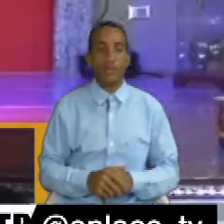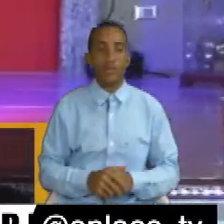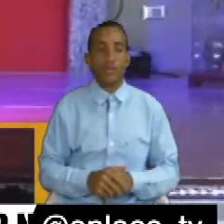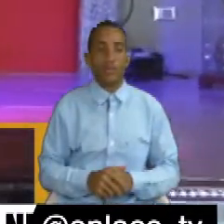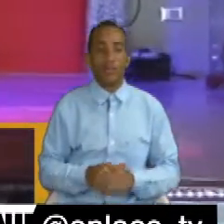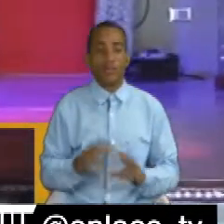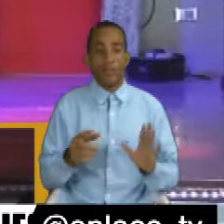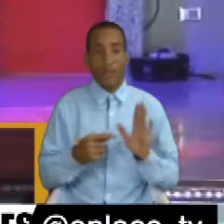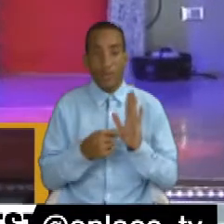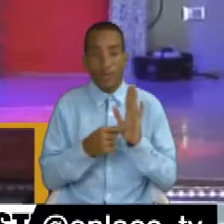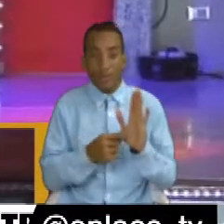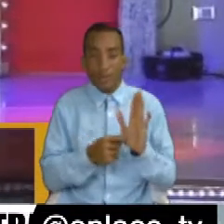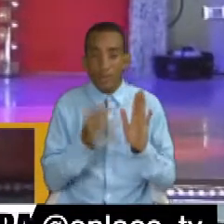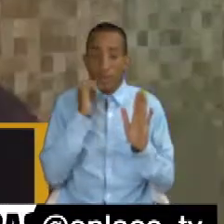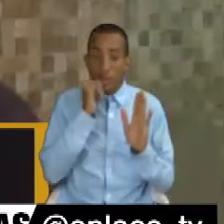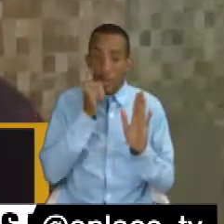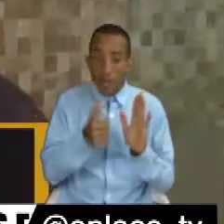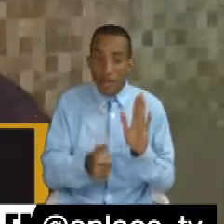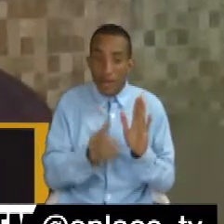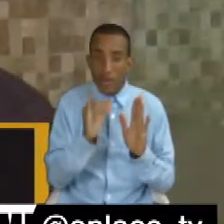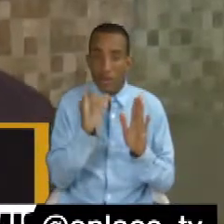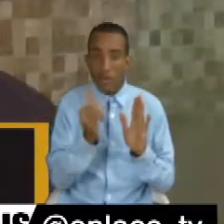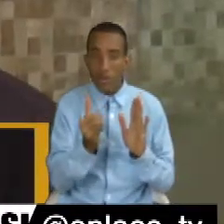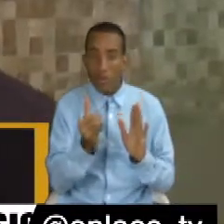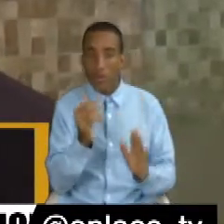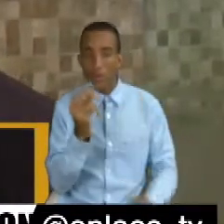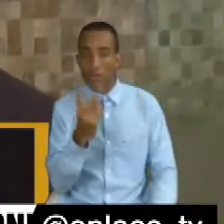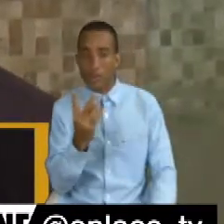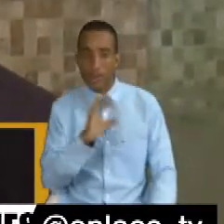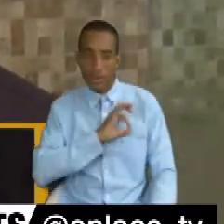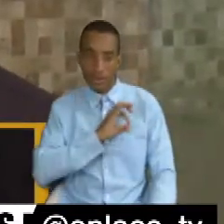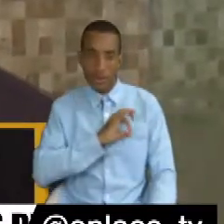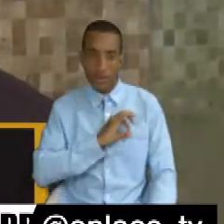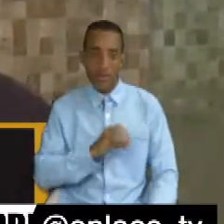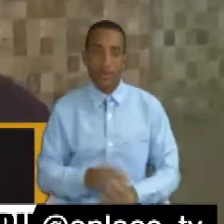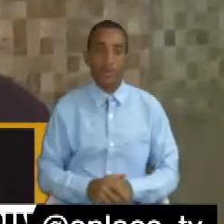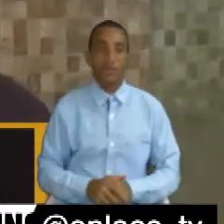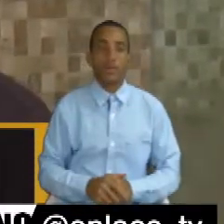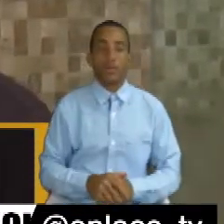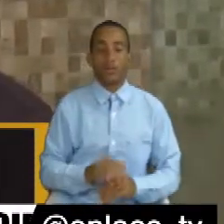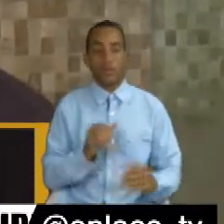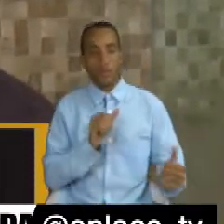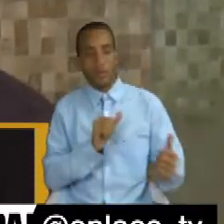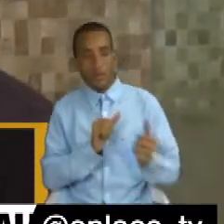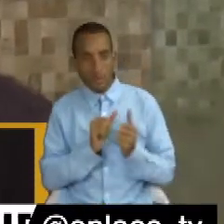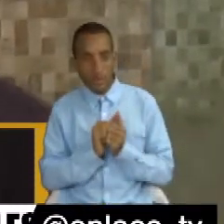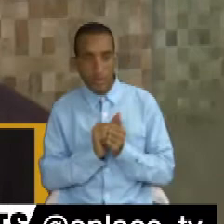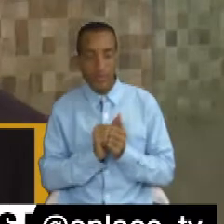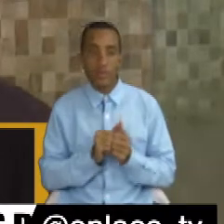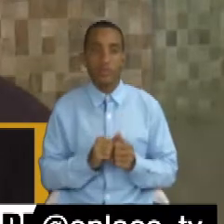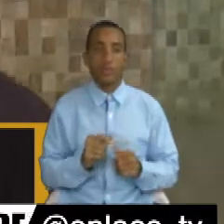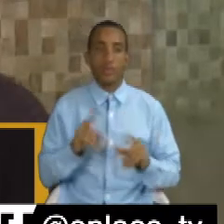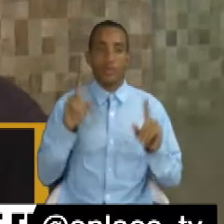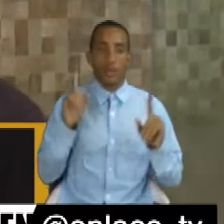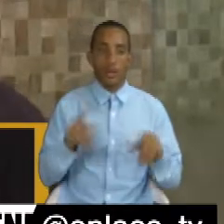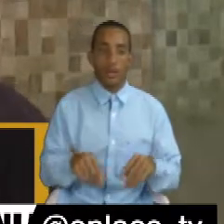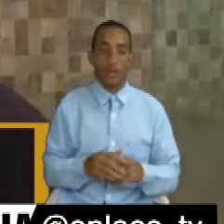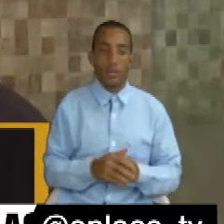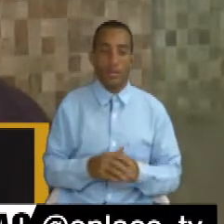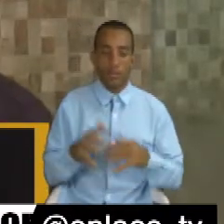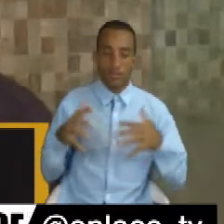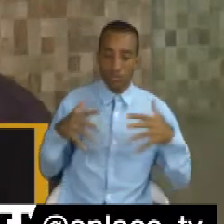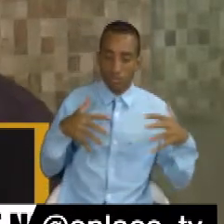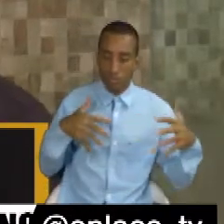mañana, mañana jueves, viernes y sábado, para que nos acompañen a la Corporación Teatro Andante con su festival teatralmente